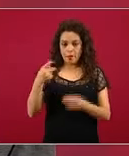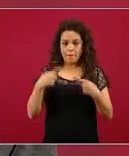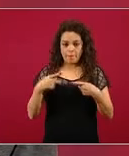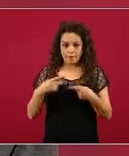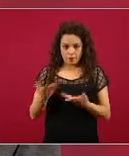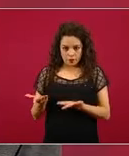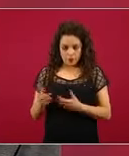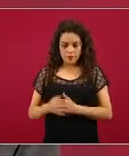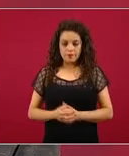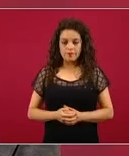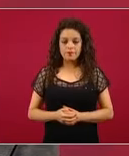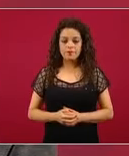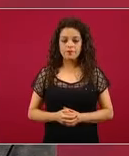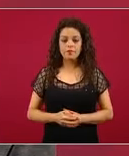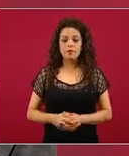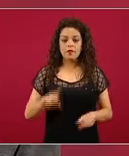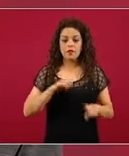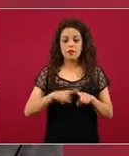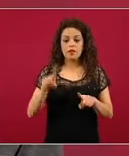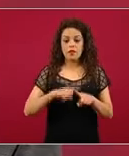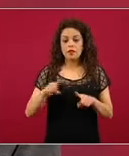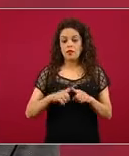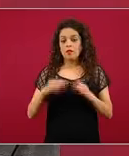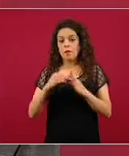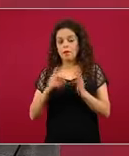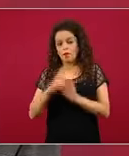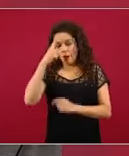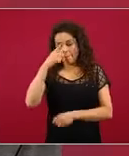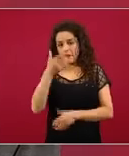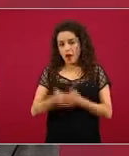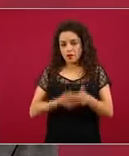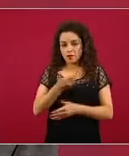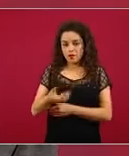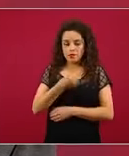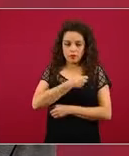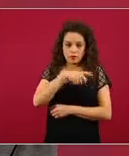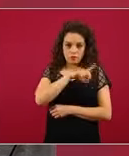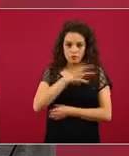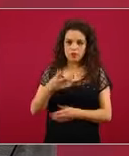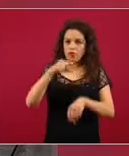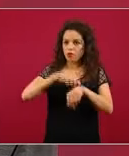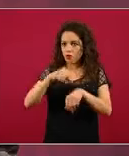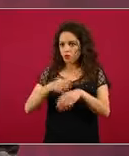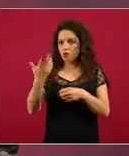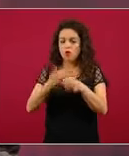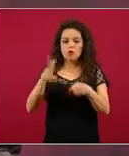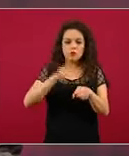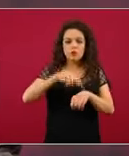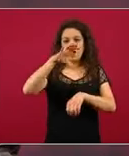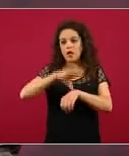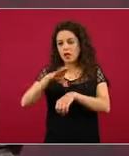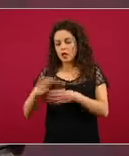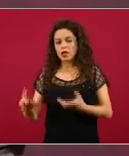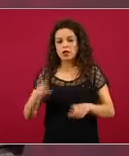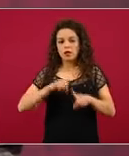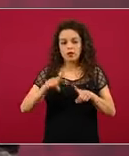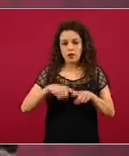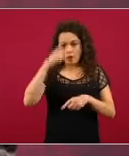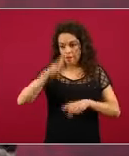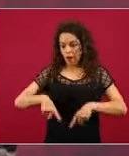población, y los distintos mecanismos de los servicios de salud, es decir, las unidades médicas y de extensión de la